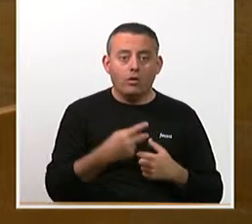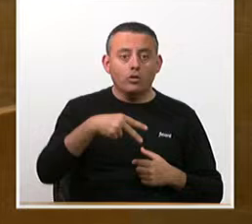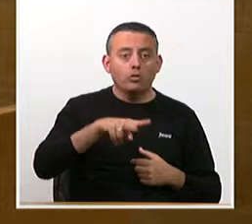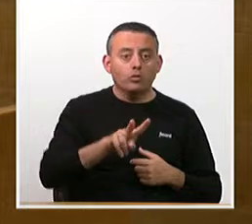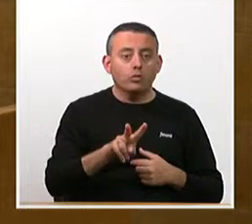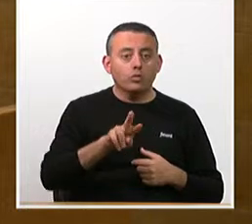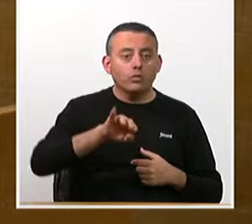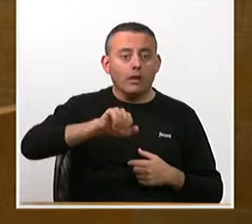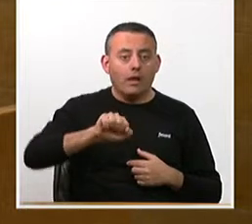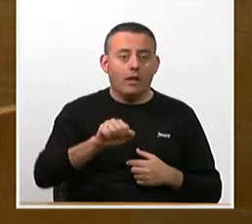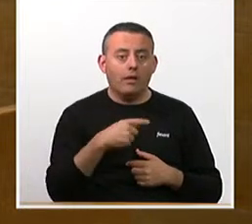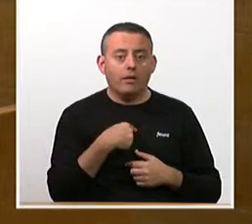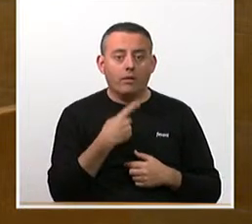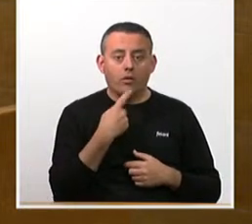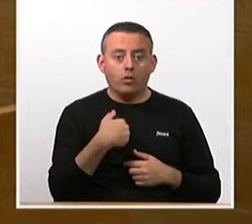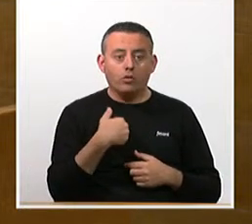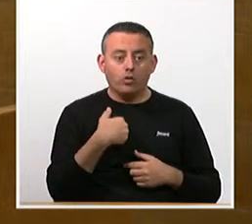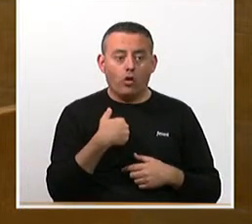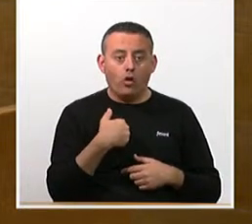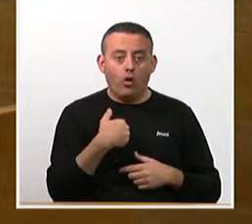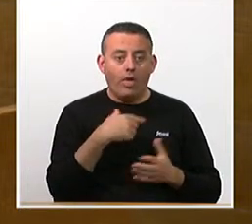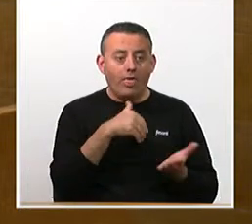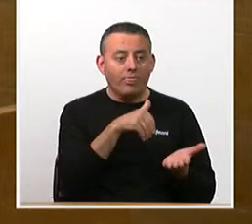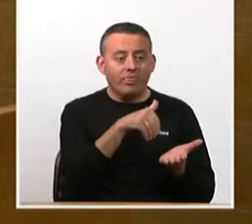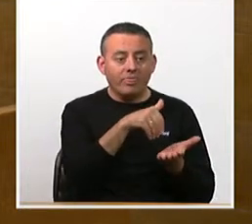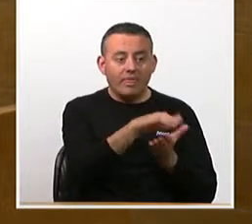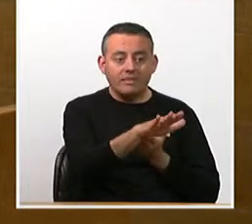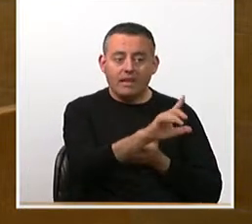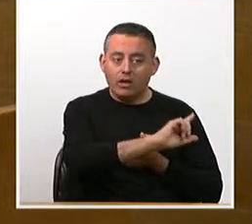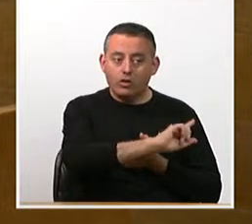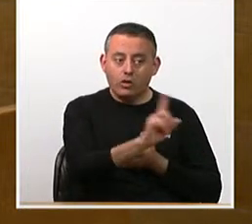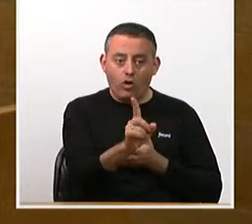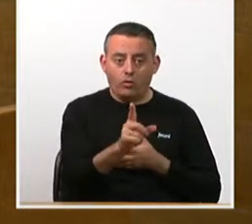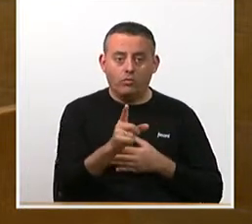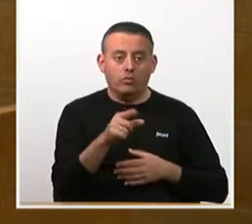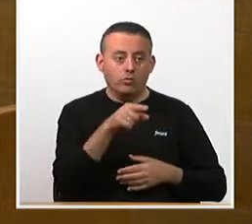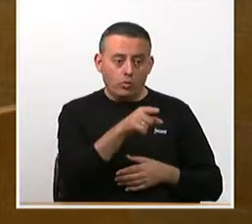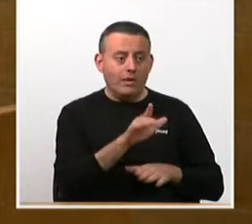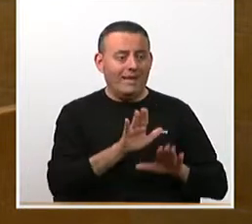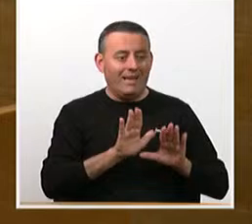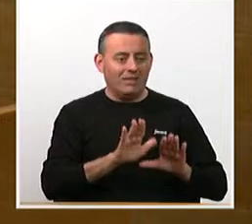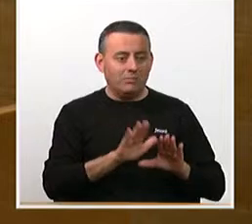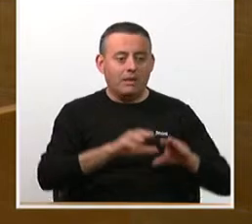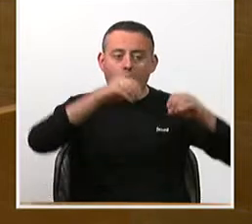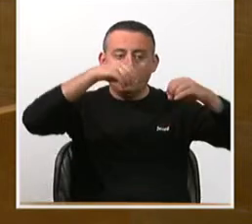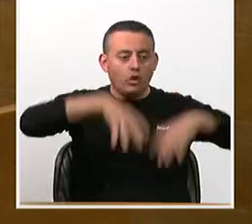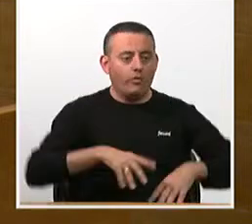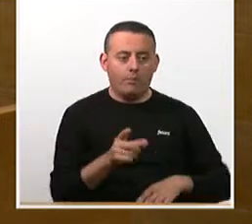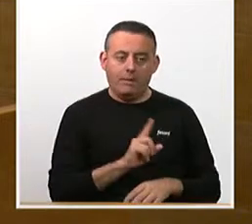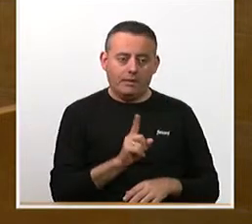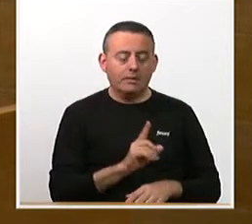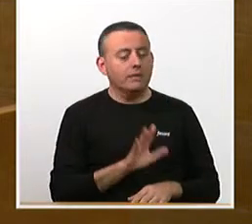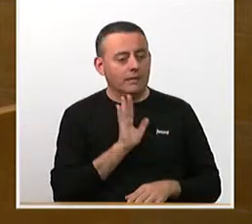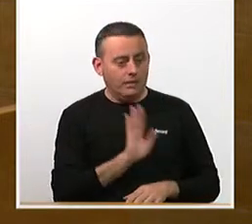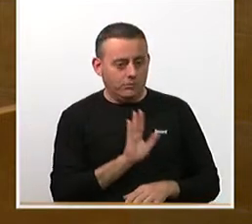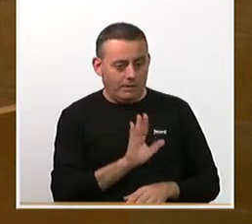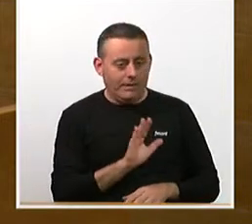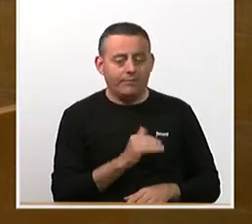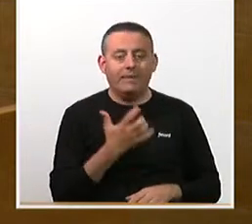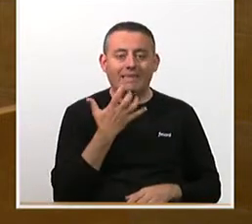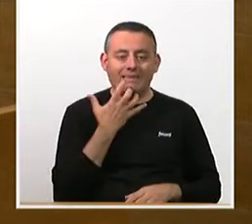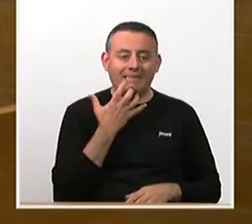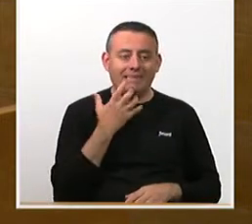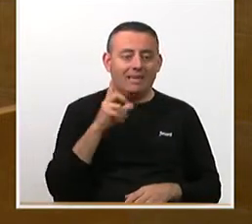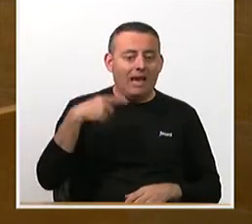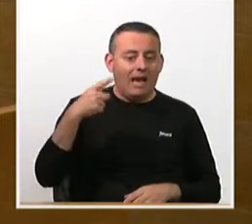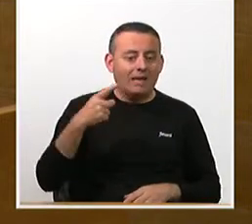te estoy cesando no debes dimitir creo que te estás precipitando Espera a que se pronuncien Y si hay algo lo veremos es decir que no